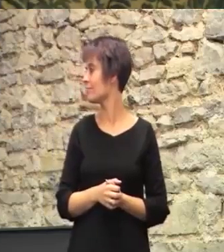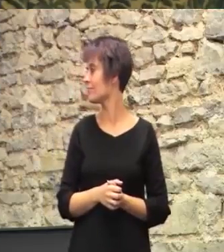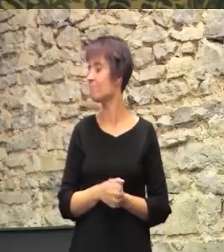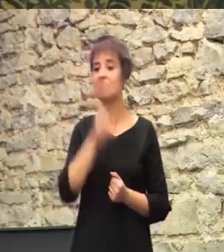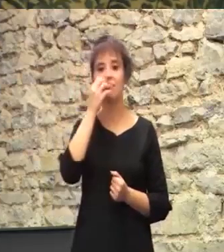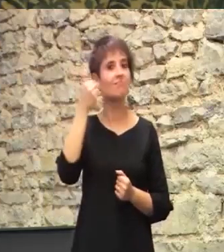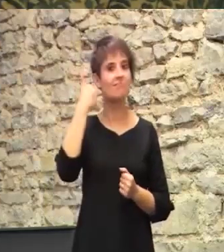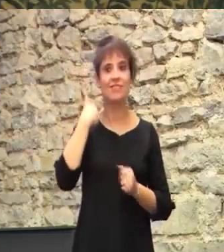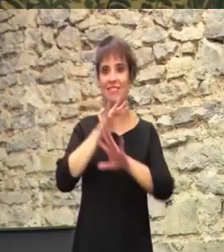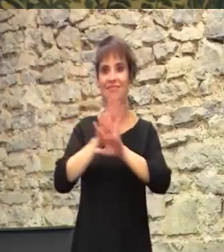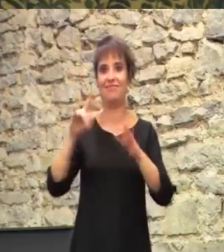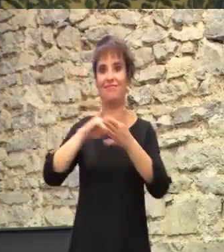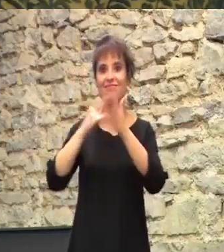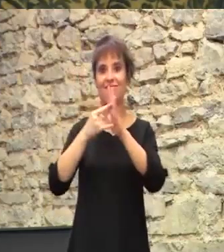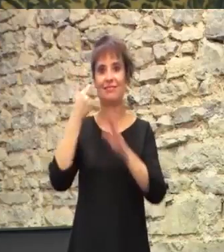bien